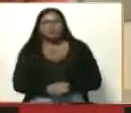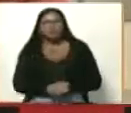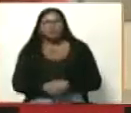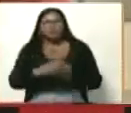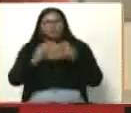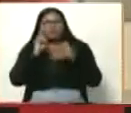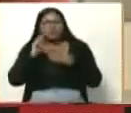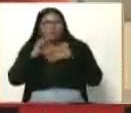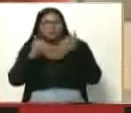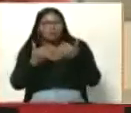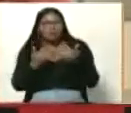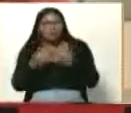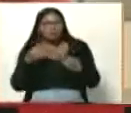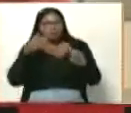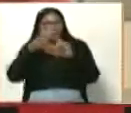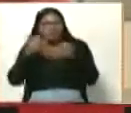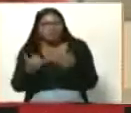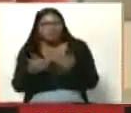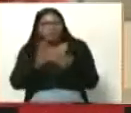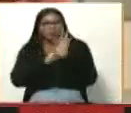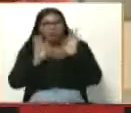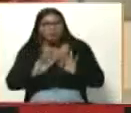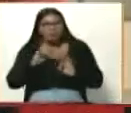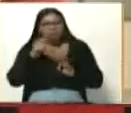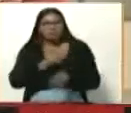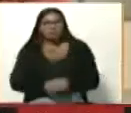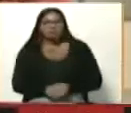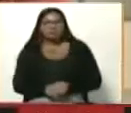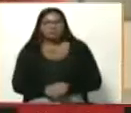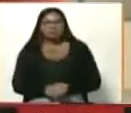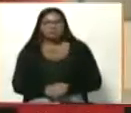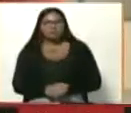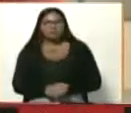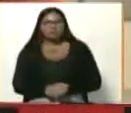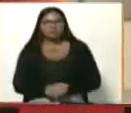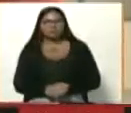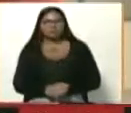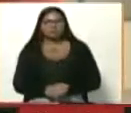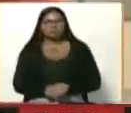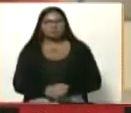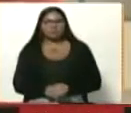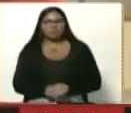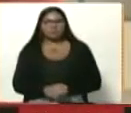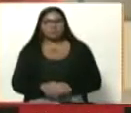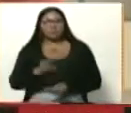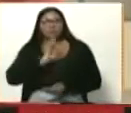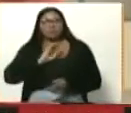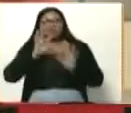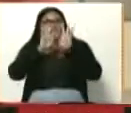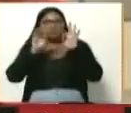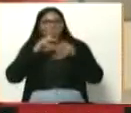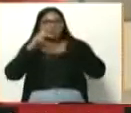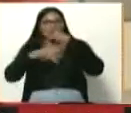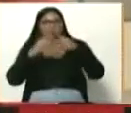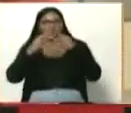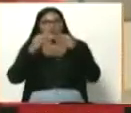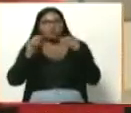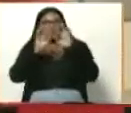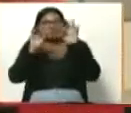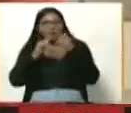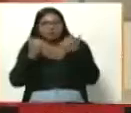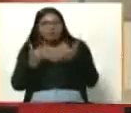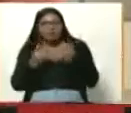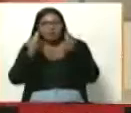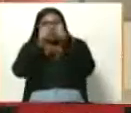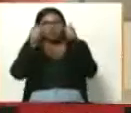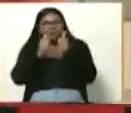que ver con la indumentaria, para quienes nos gusta lucir indumentaria producto de toda esa creación artesanal, pero